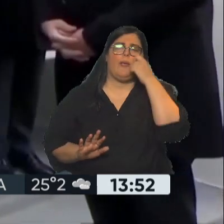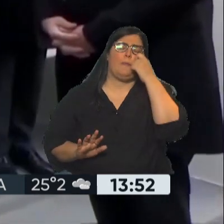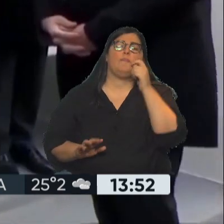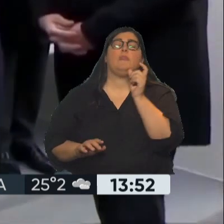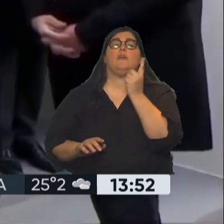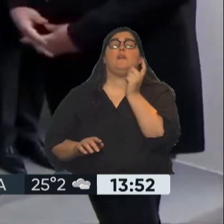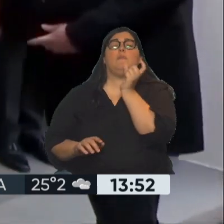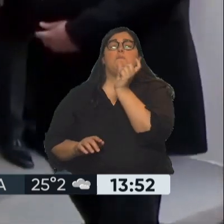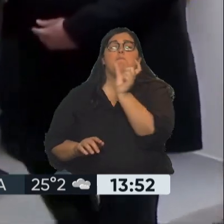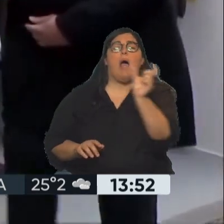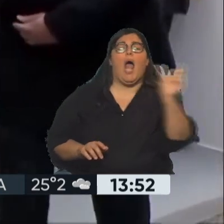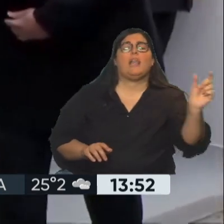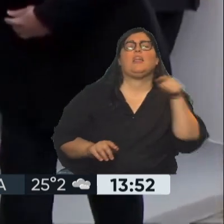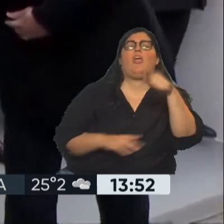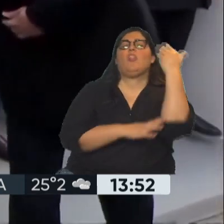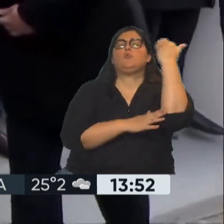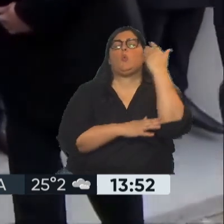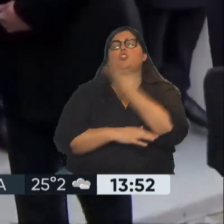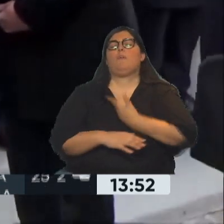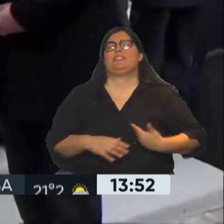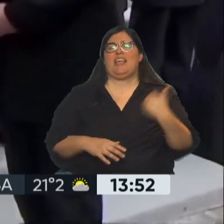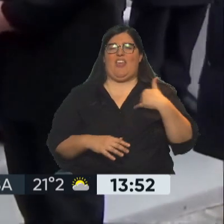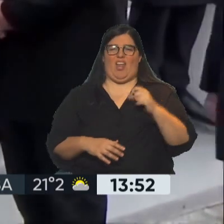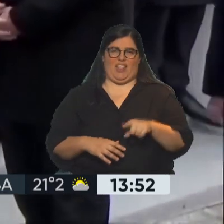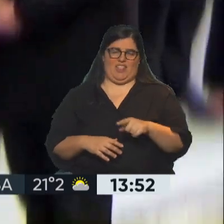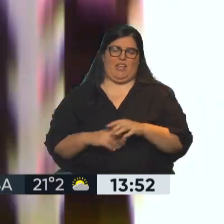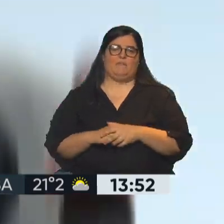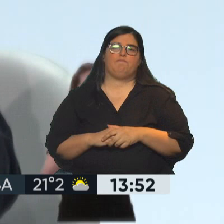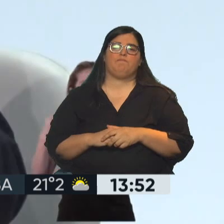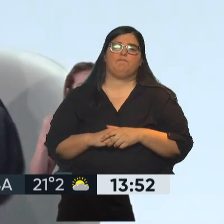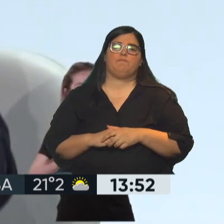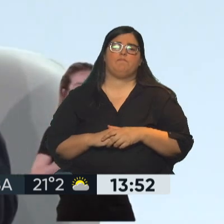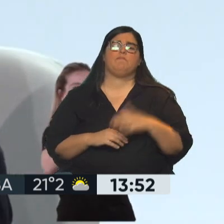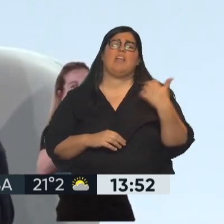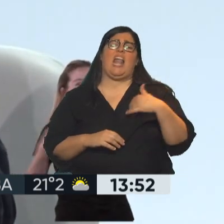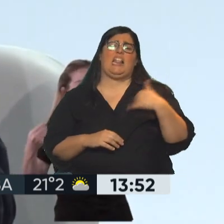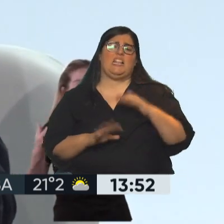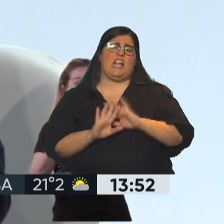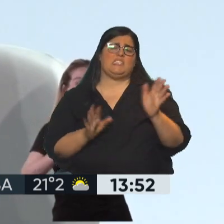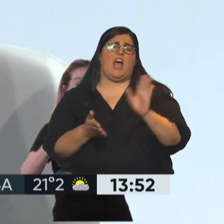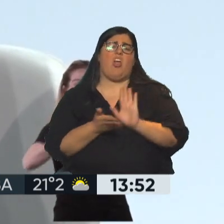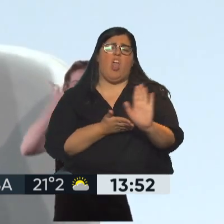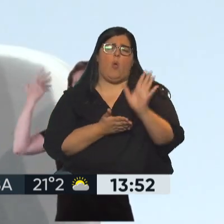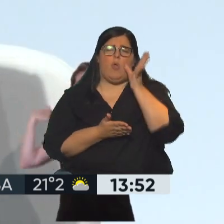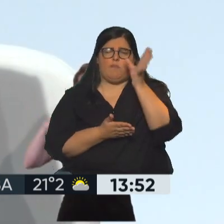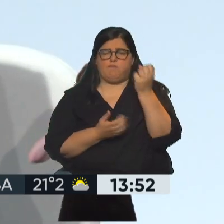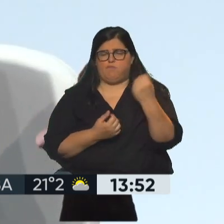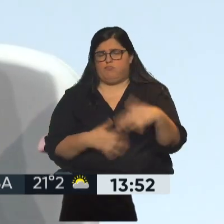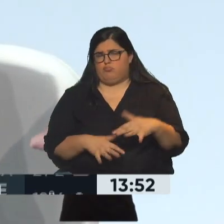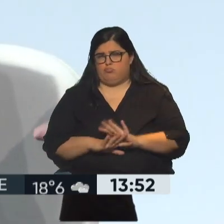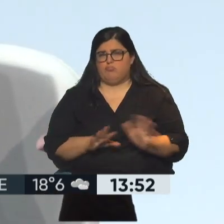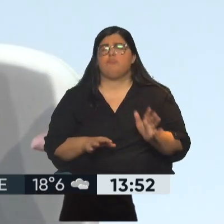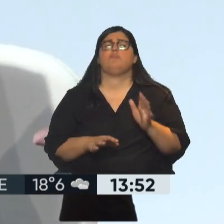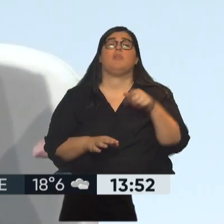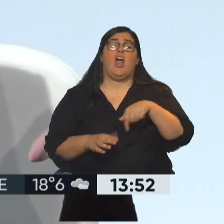importantes del discurso del presidente argentino Argentina viene de la desgracia de un alto endeudamiento pero cuando estamos